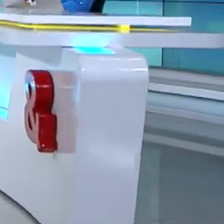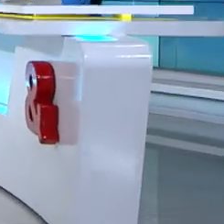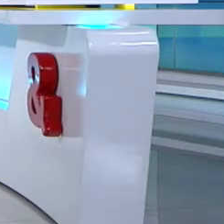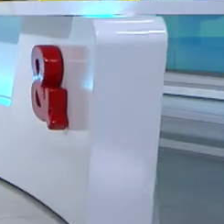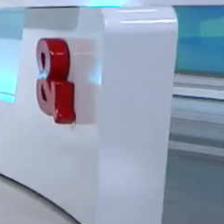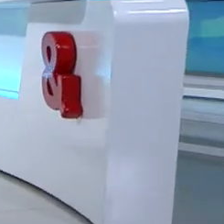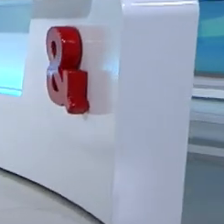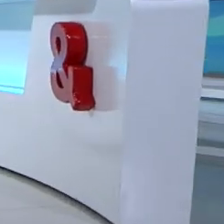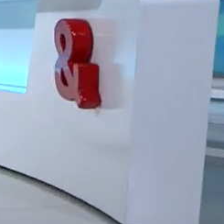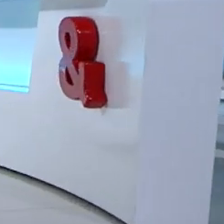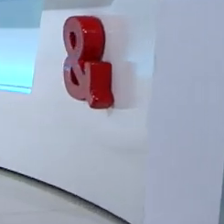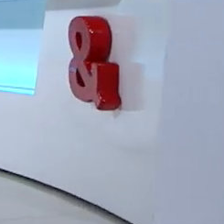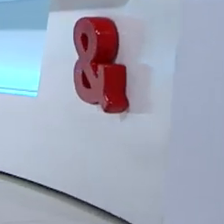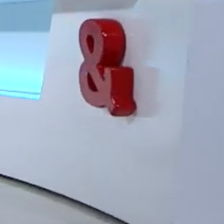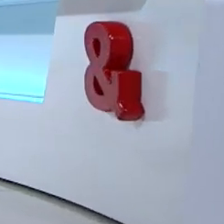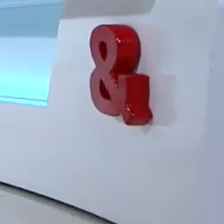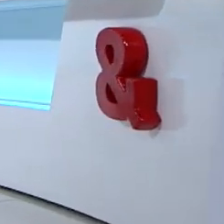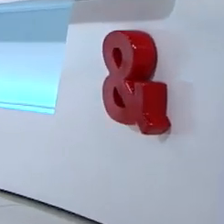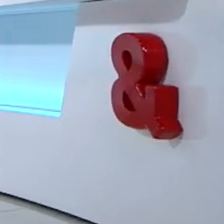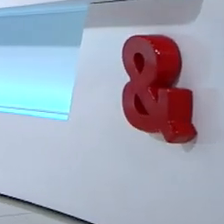luisa todo